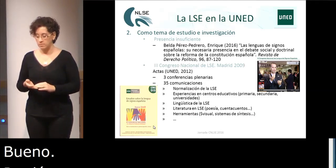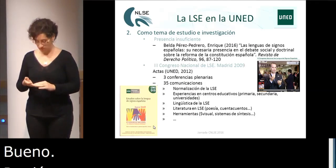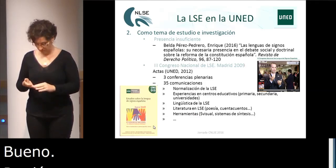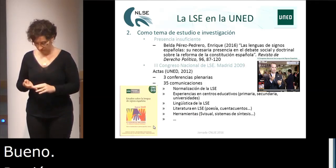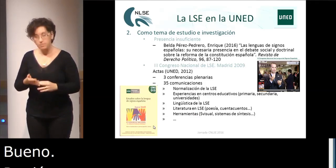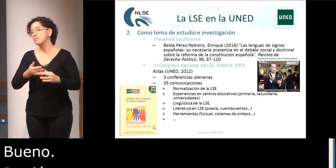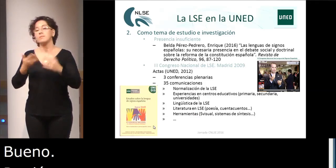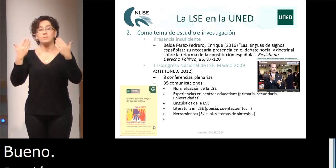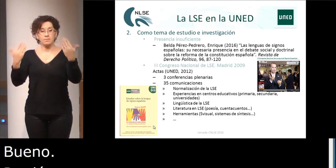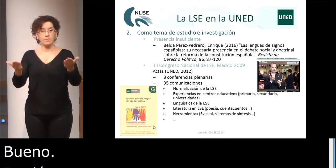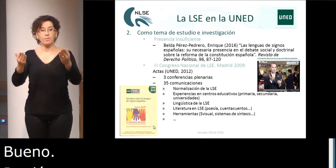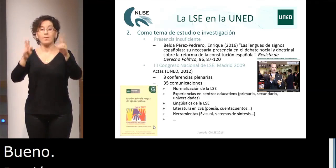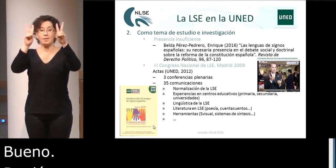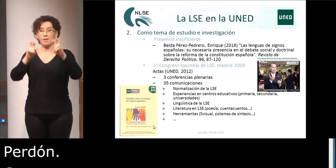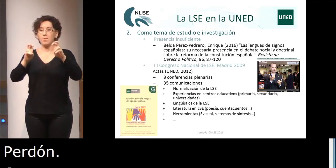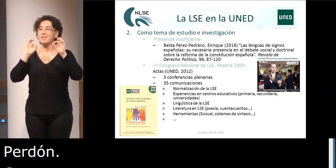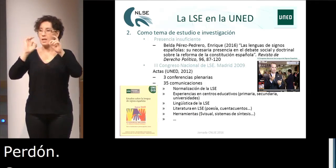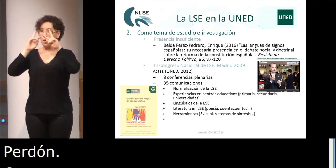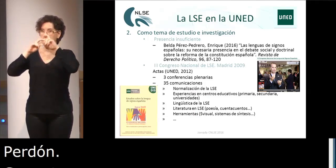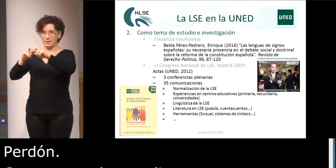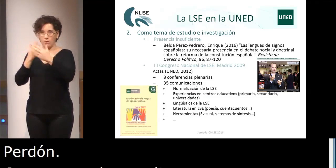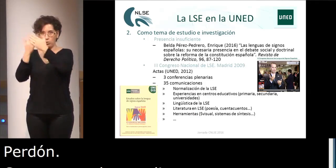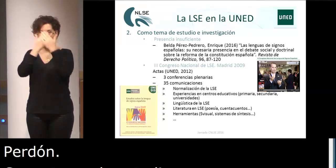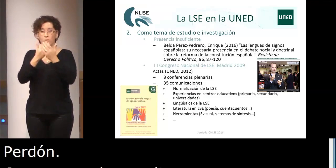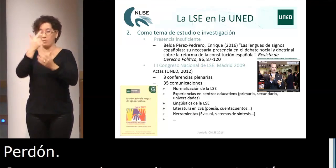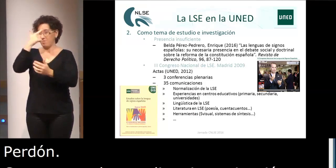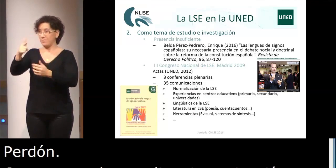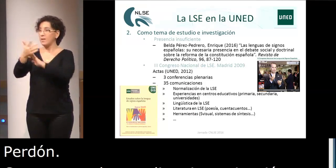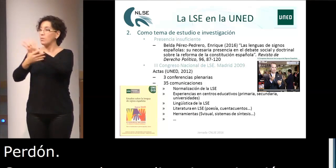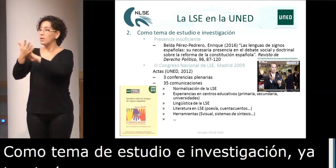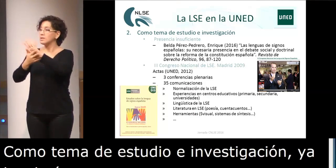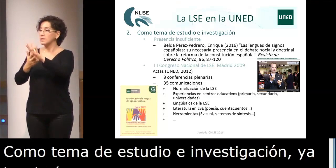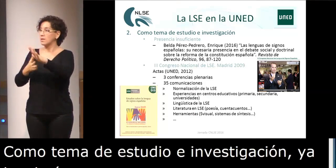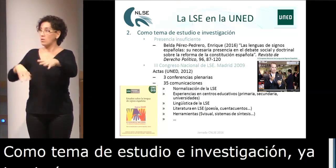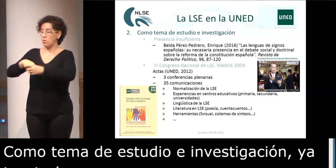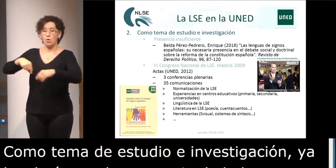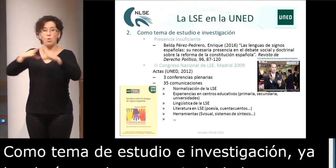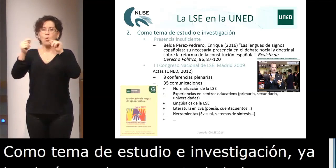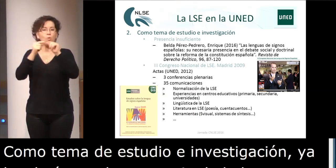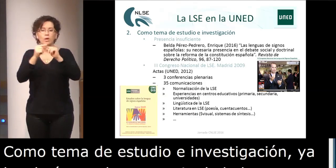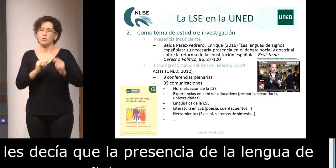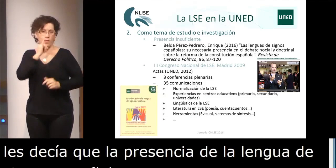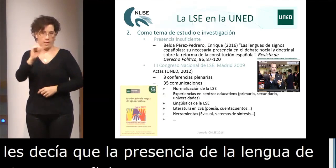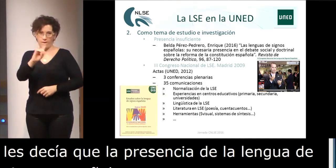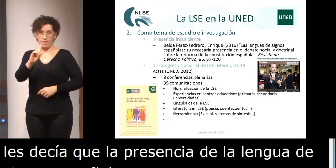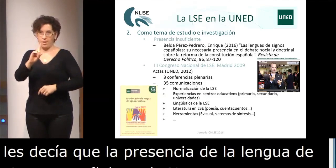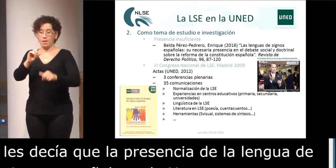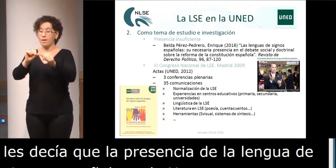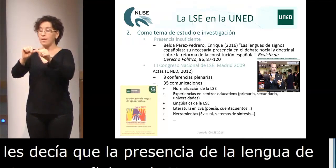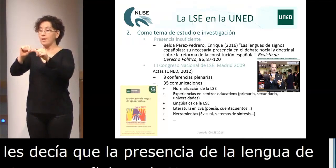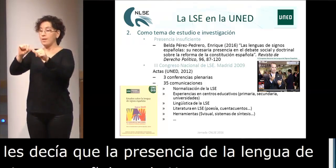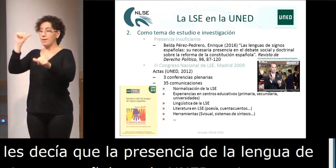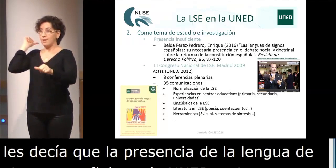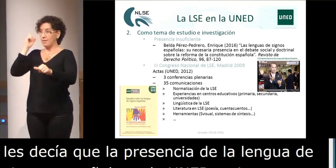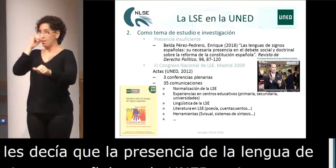Como tema de estudio e investigación, ya les decía que la presencia de la lengua de signos española en la UNED es insuficiente, en los últimos años he encontrado